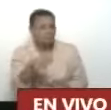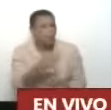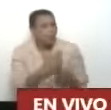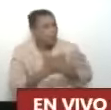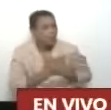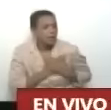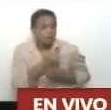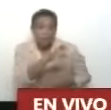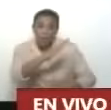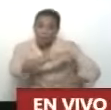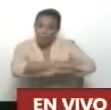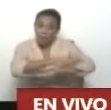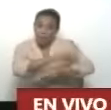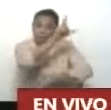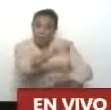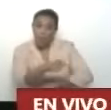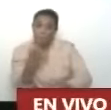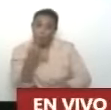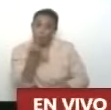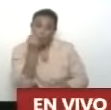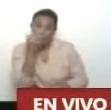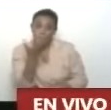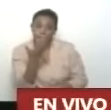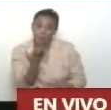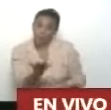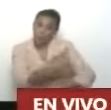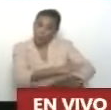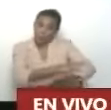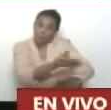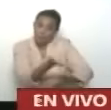Pero con lo que hace Capriles, no te dejas querer.